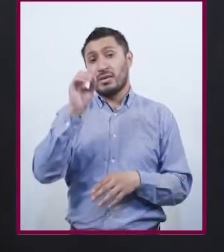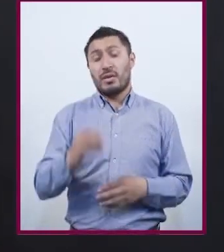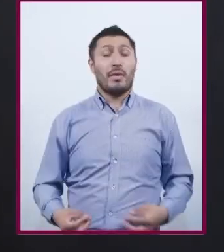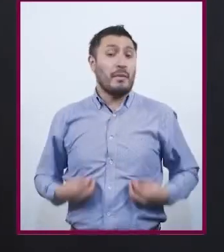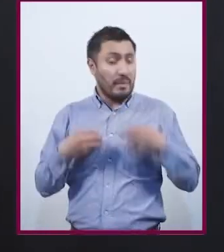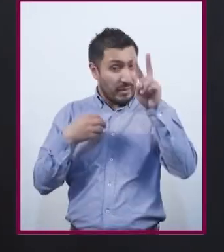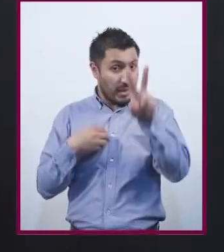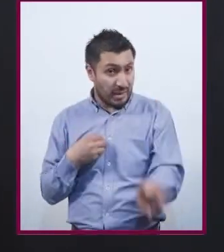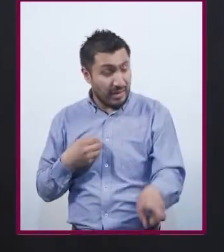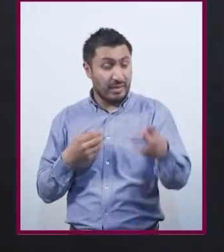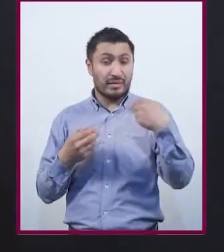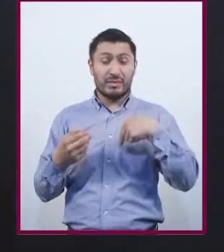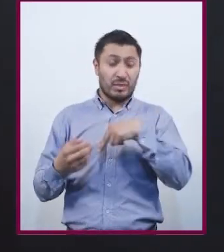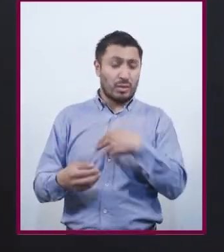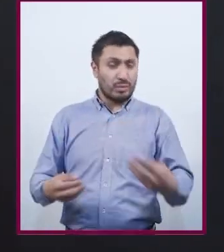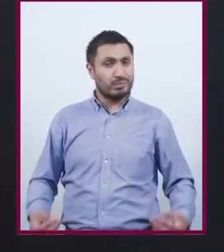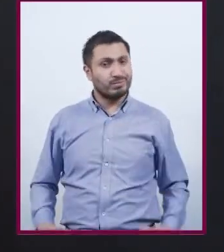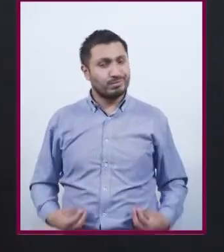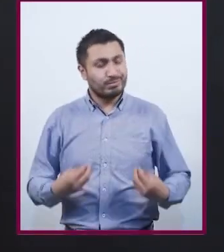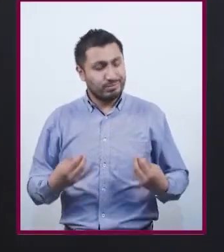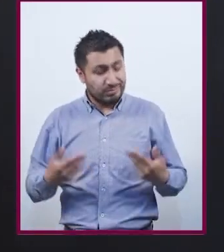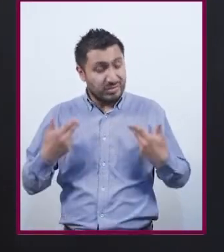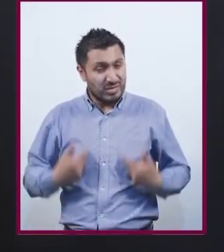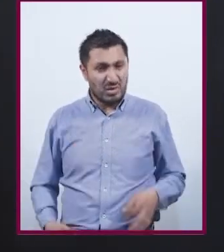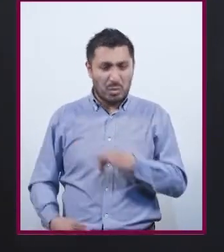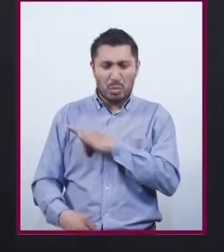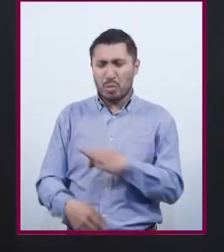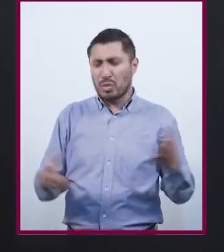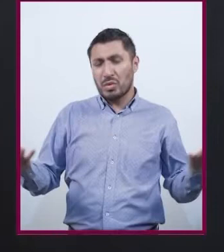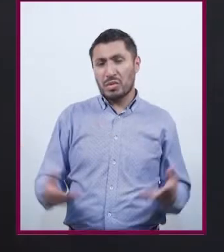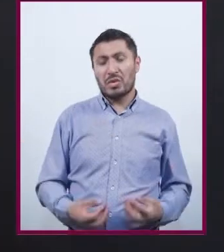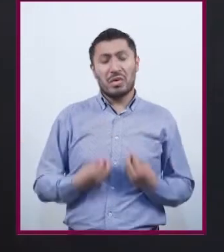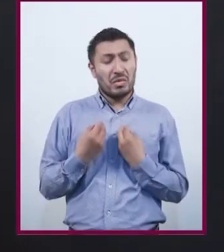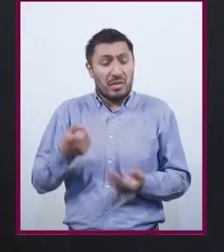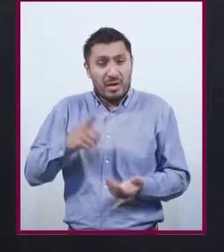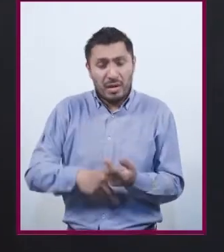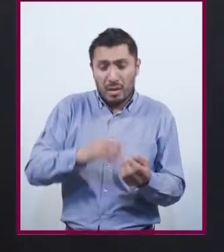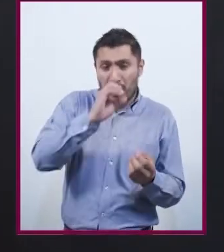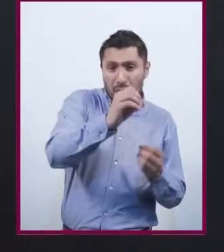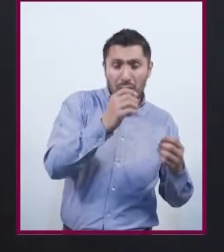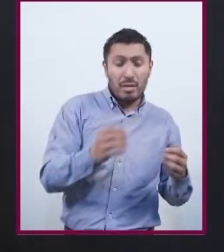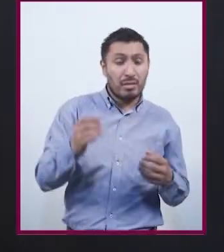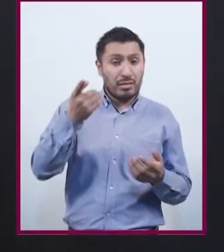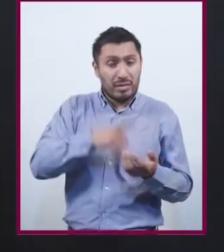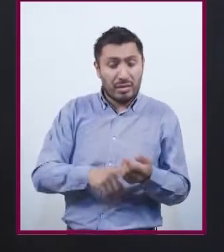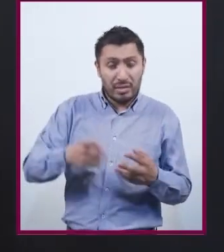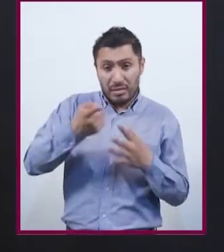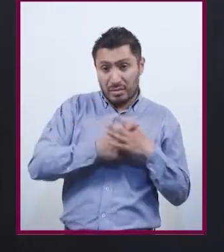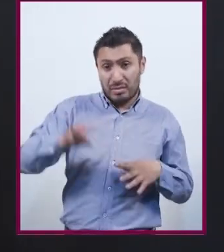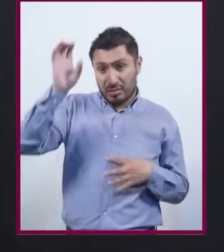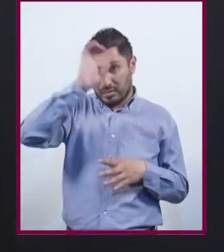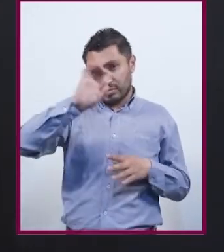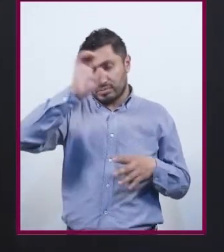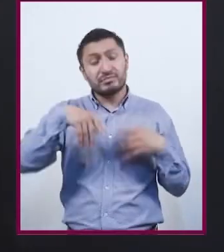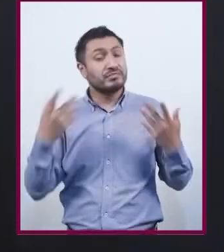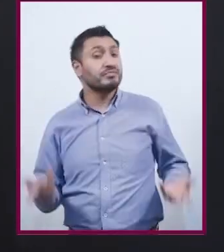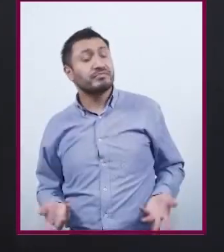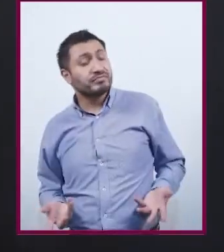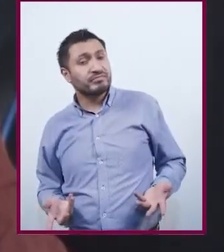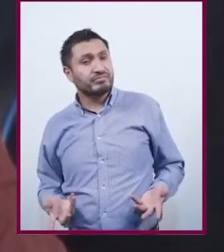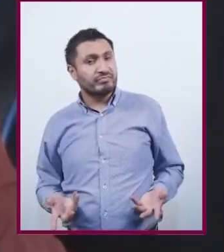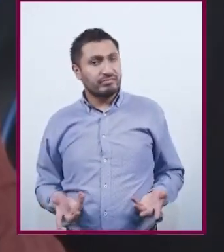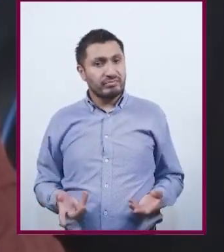sea el misterio de la vida, ¿no te parece? ¿Somos los seres humanos capaces de generar vida desde cero a partir de la